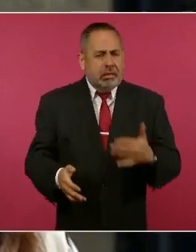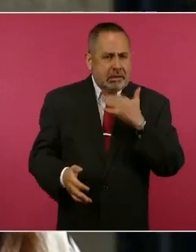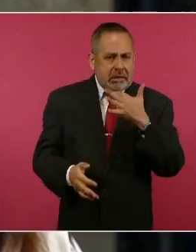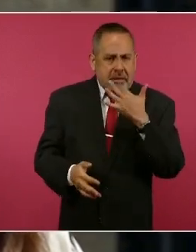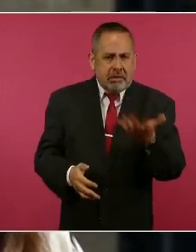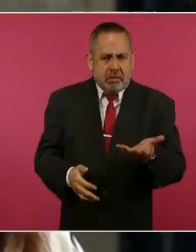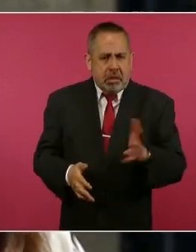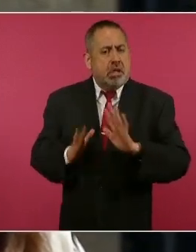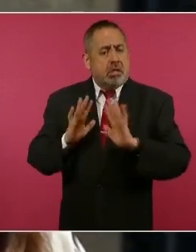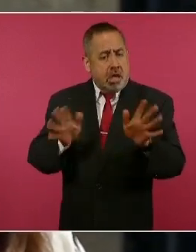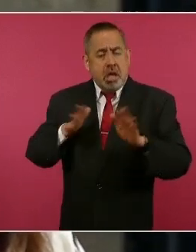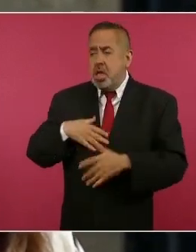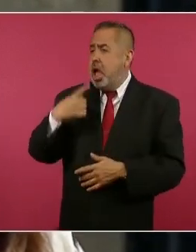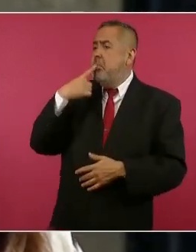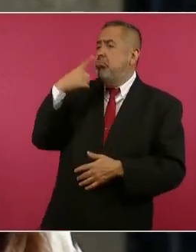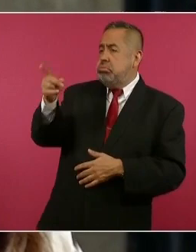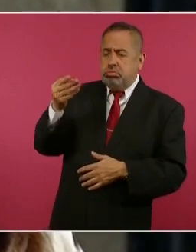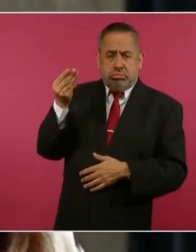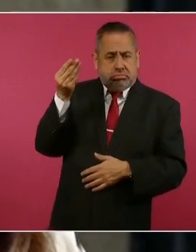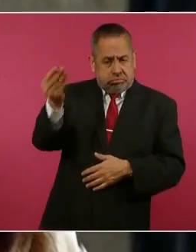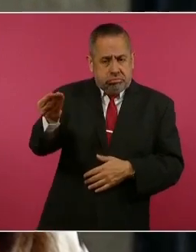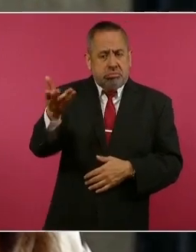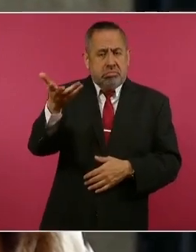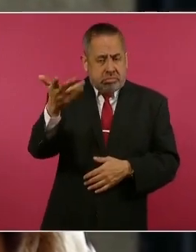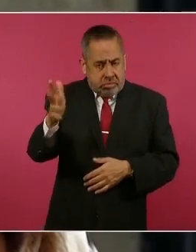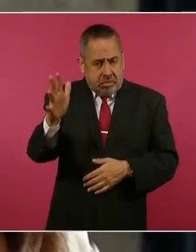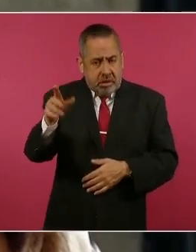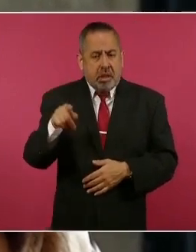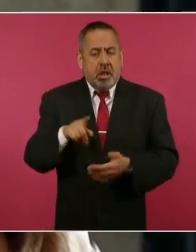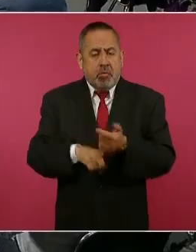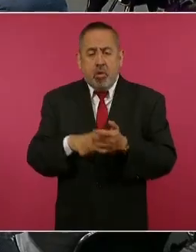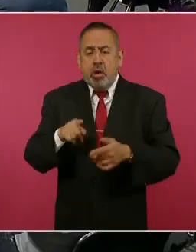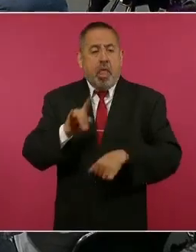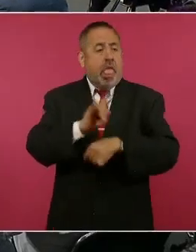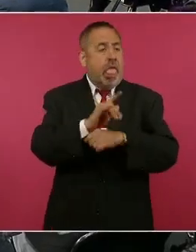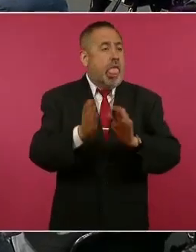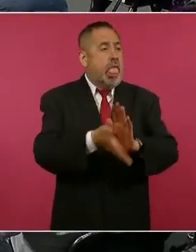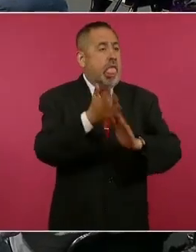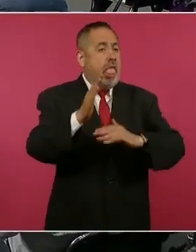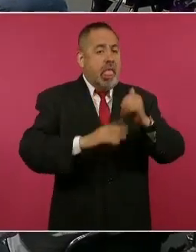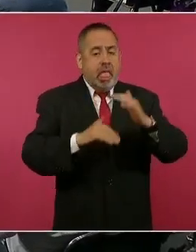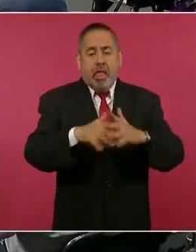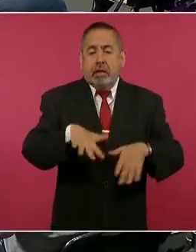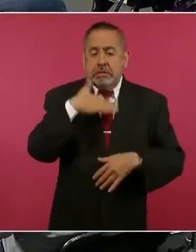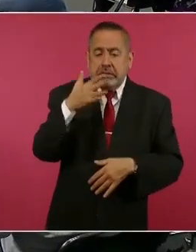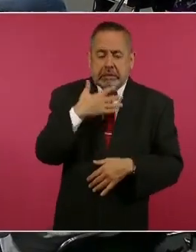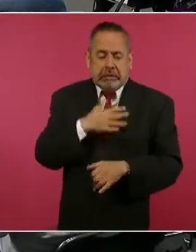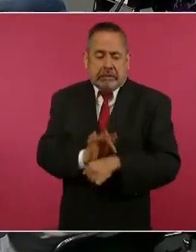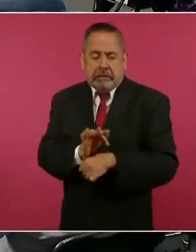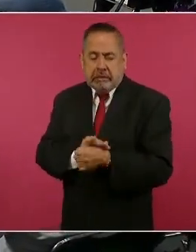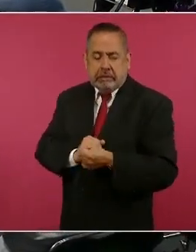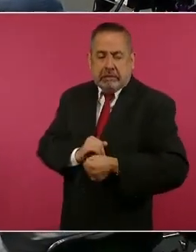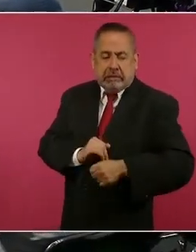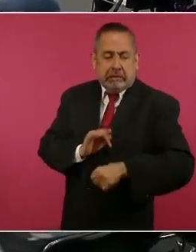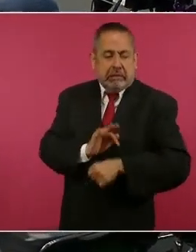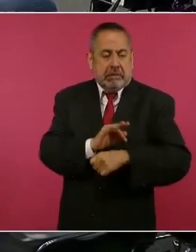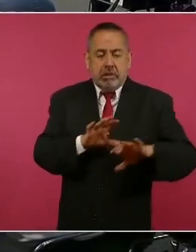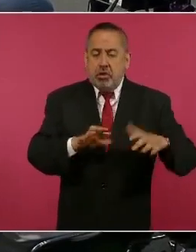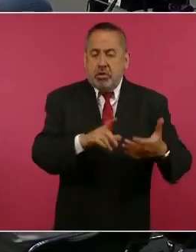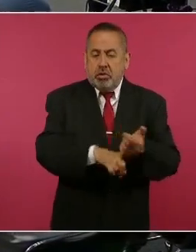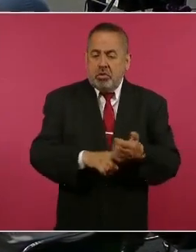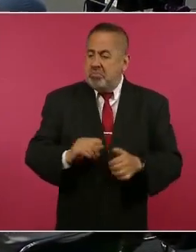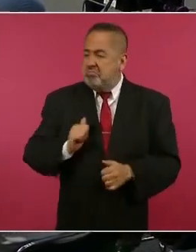Esta denuncia ya fue presentada por la simulación de obras públicas, delitos de tráfico de influencias, ejercicio abusivo